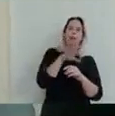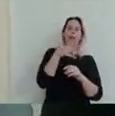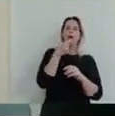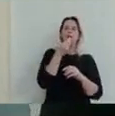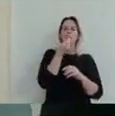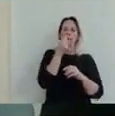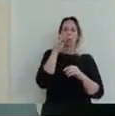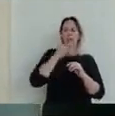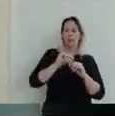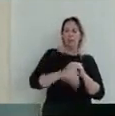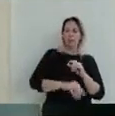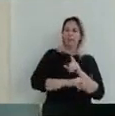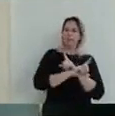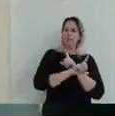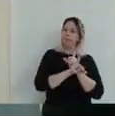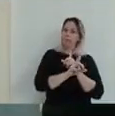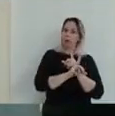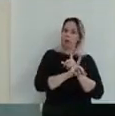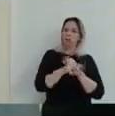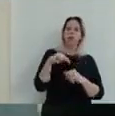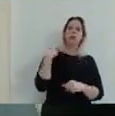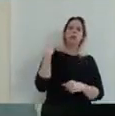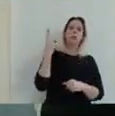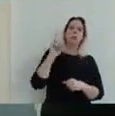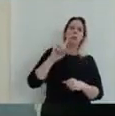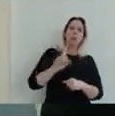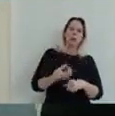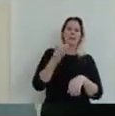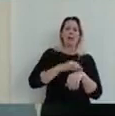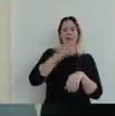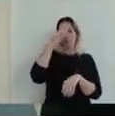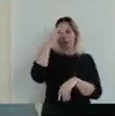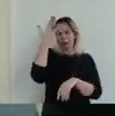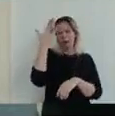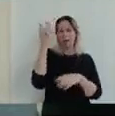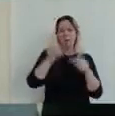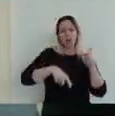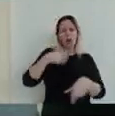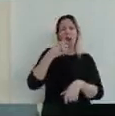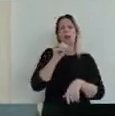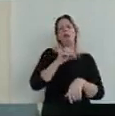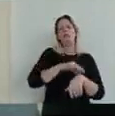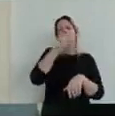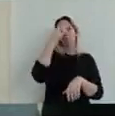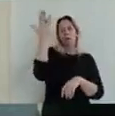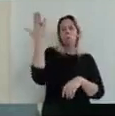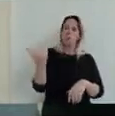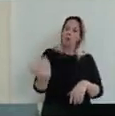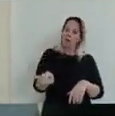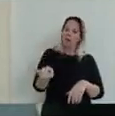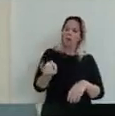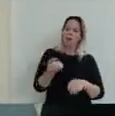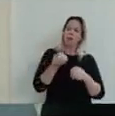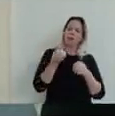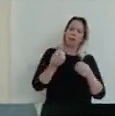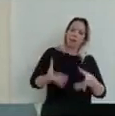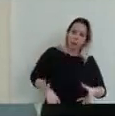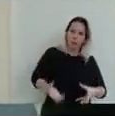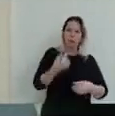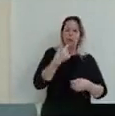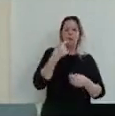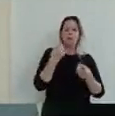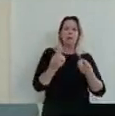productos, digamos, perjudiciales para la salud humana. Entonces, la fundamentación, aparte de lo